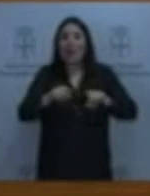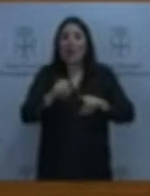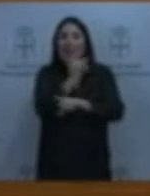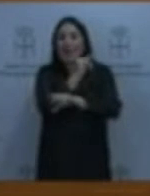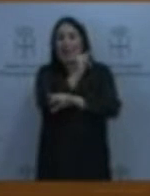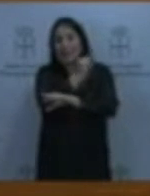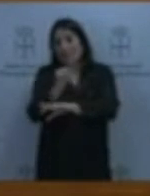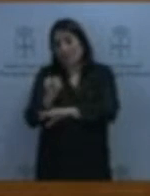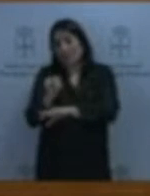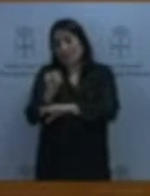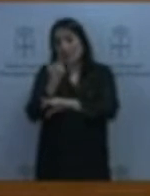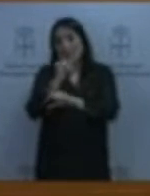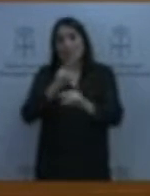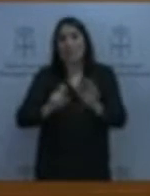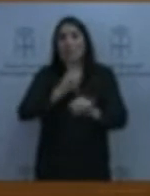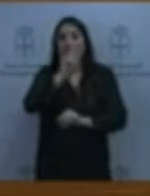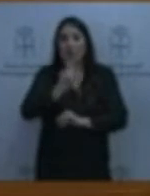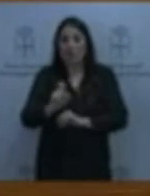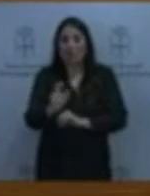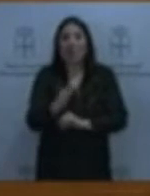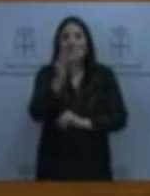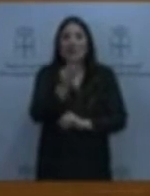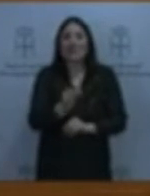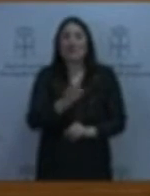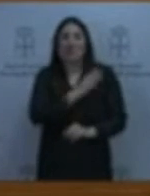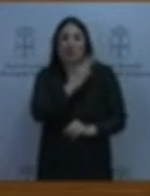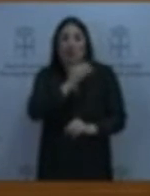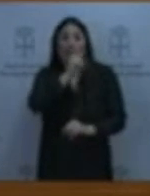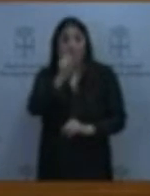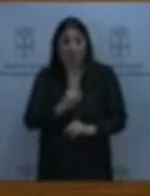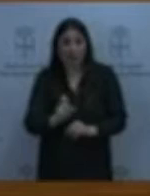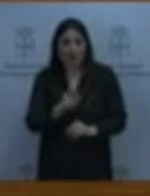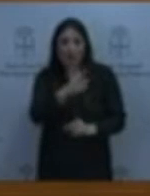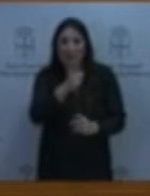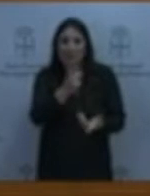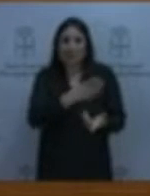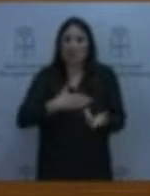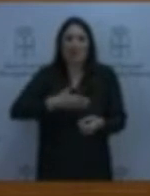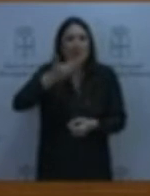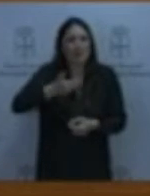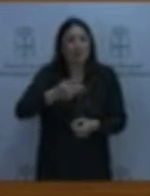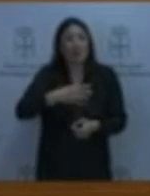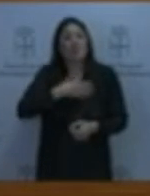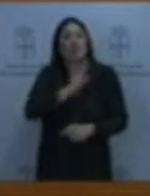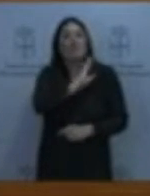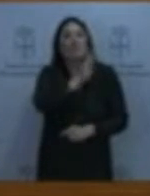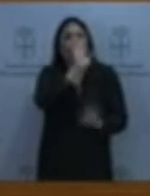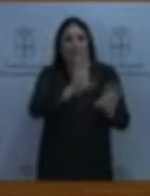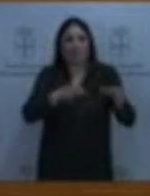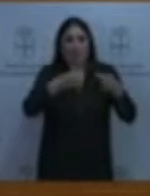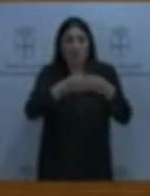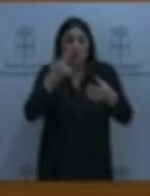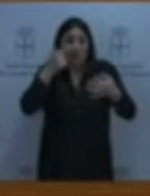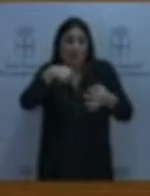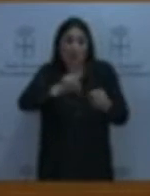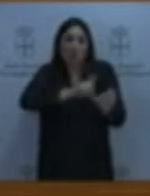por tanto, como patrona de la Fundación es total en esta decisión, que pueden perjudicar más a un colectivo que no tuvo absolutamente nada que ver en el cierre